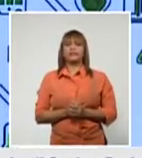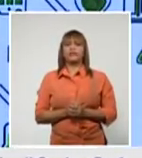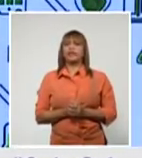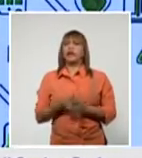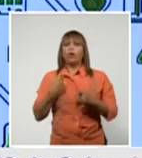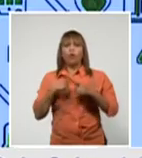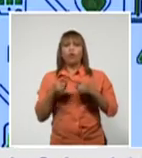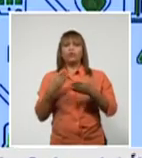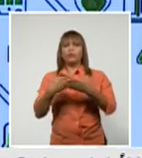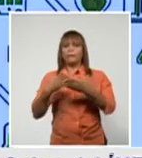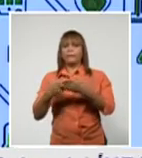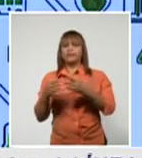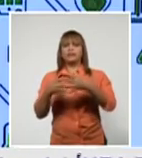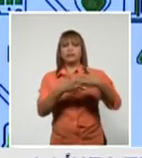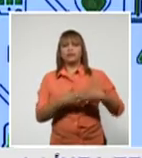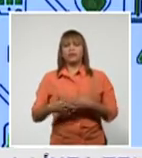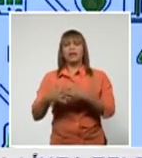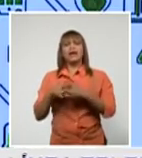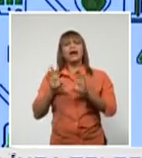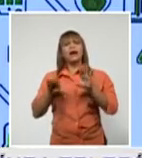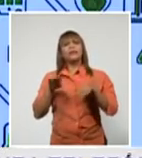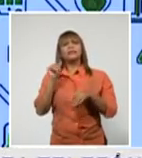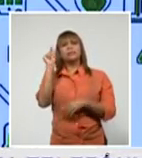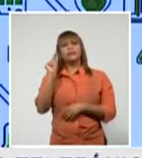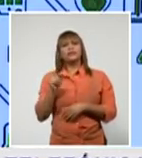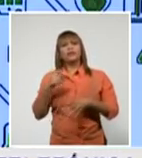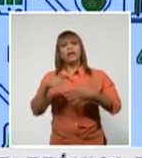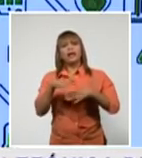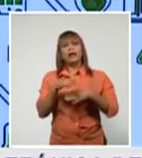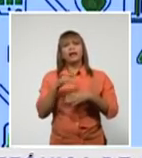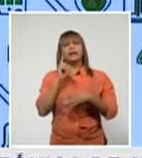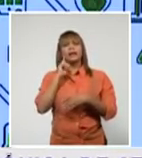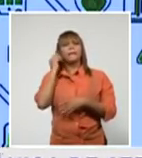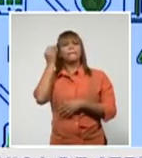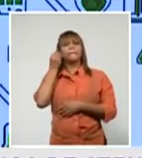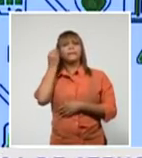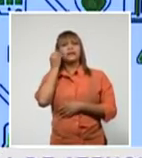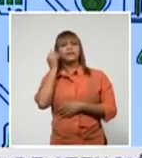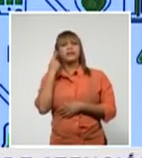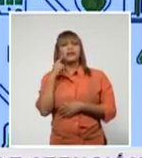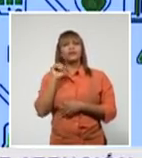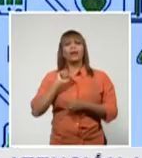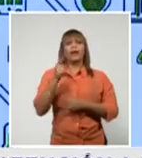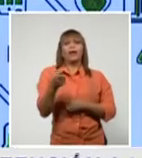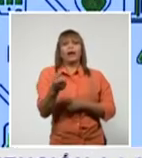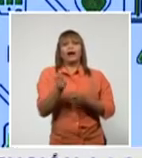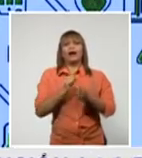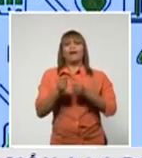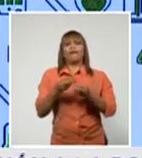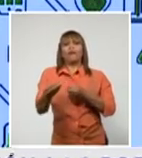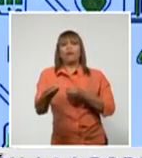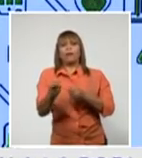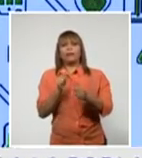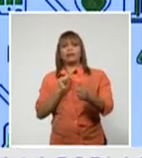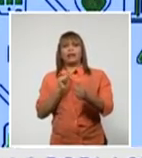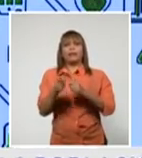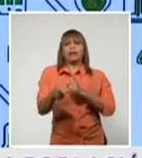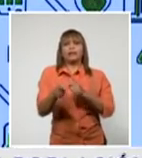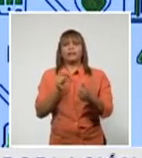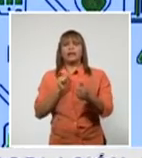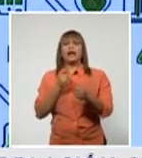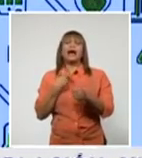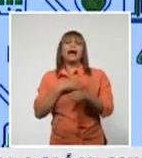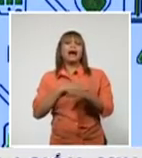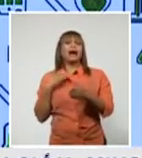Unidos dice lo siguiente: muchas personas en la calle piensan que esto será como un tira y afloja con la enfermedad hasta que la vacuna salga y